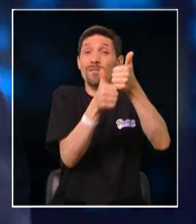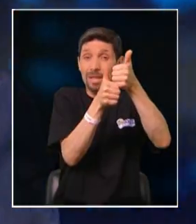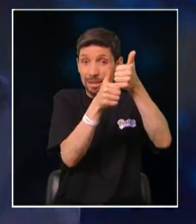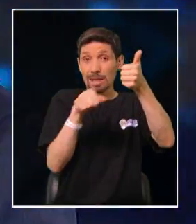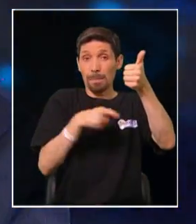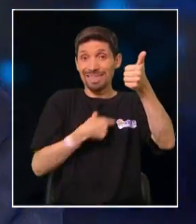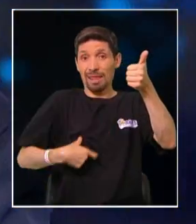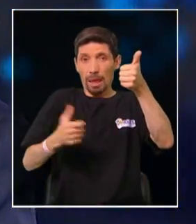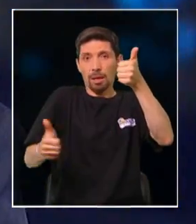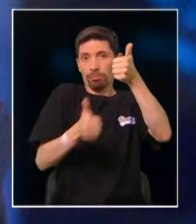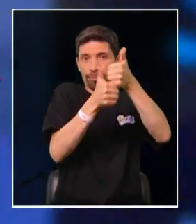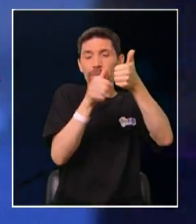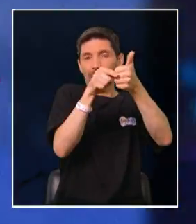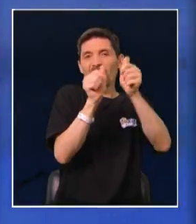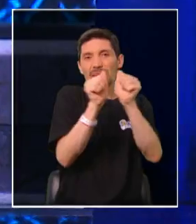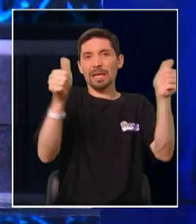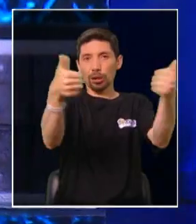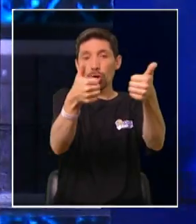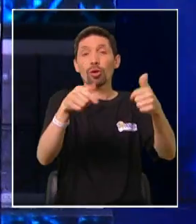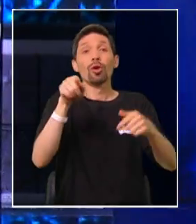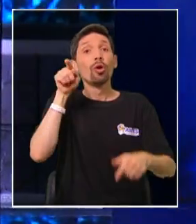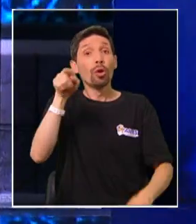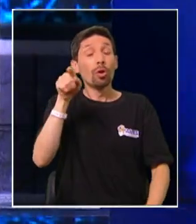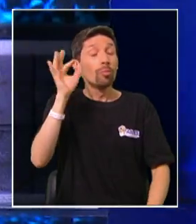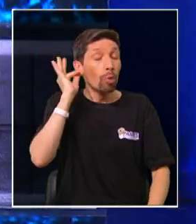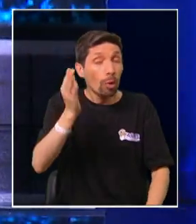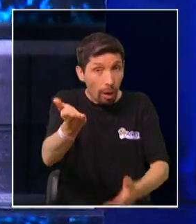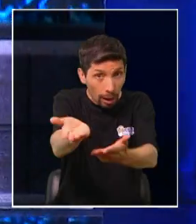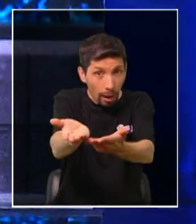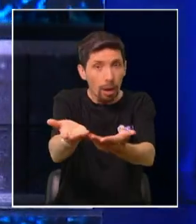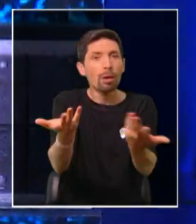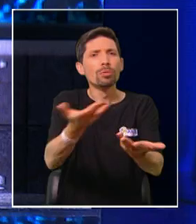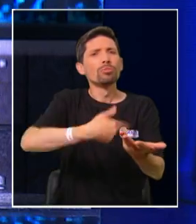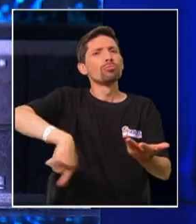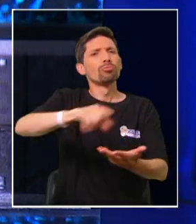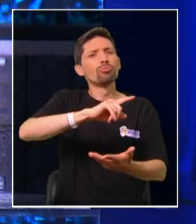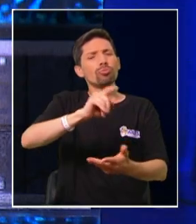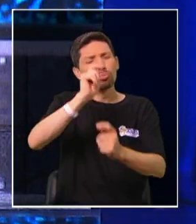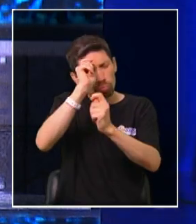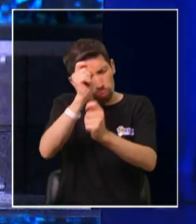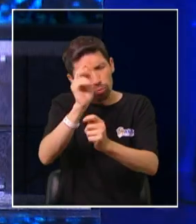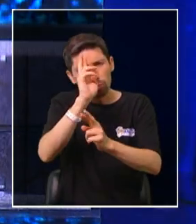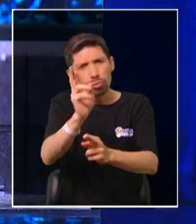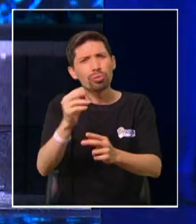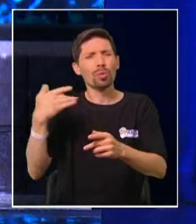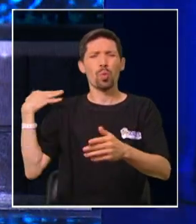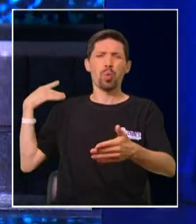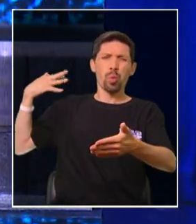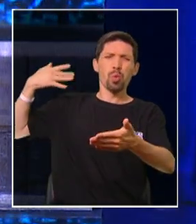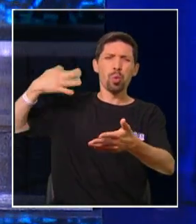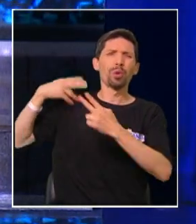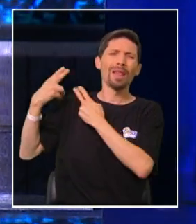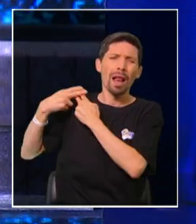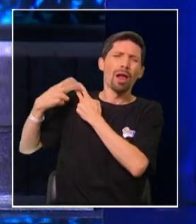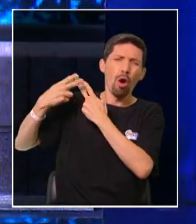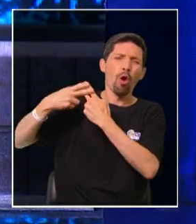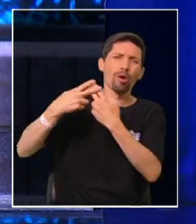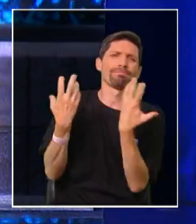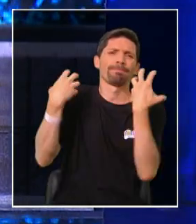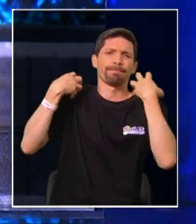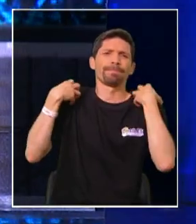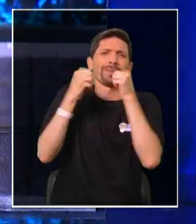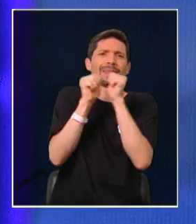directorio. En ella quiero reconocer todos nuestros presidentes y directores que han marcado el camino